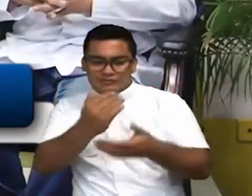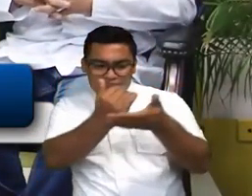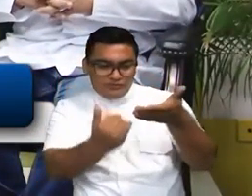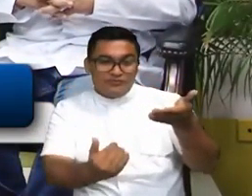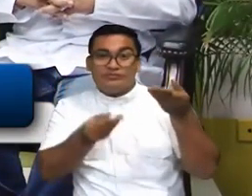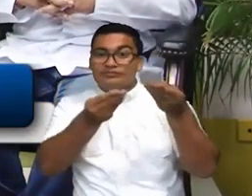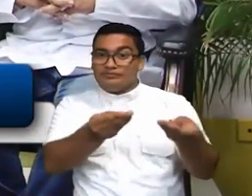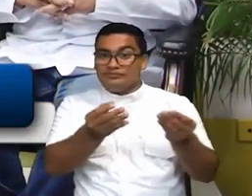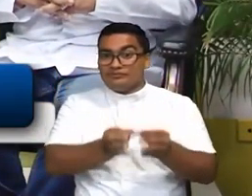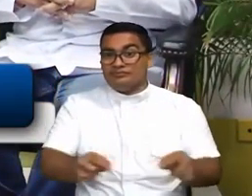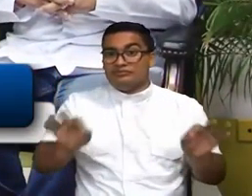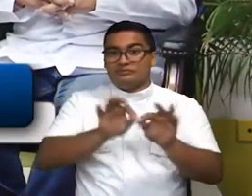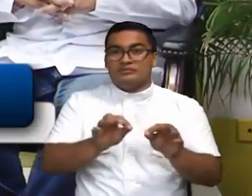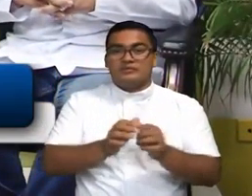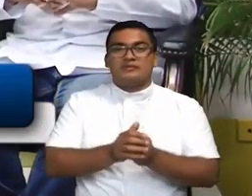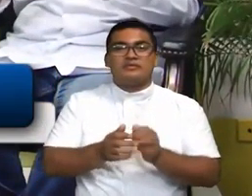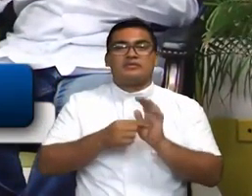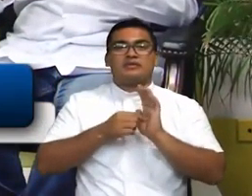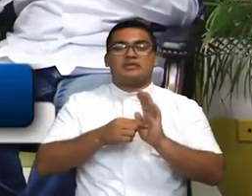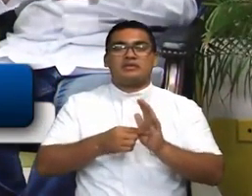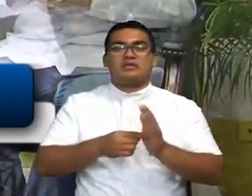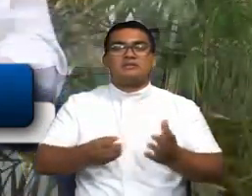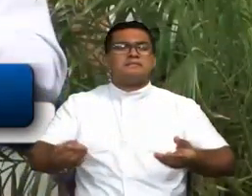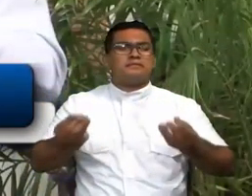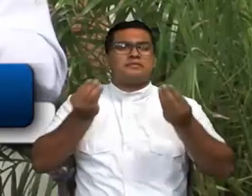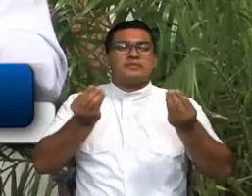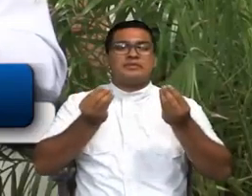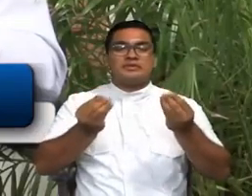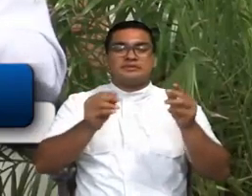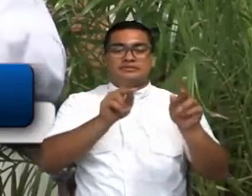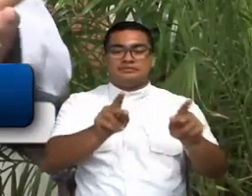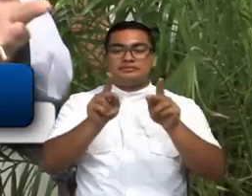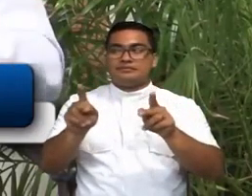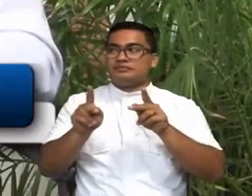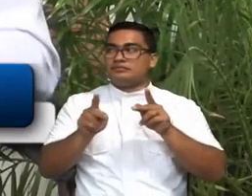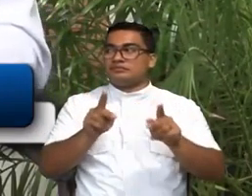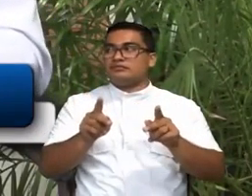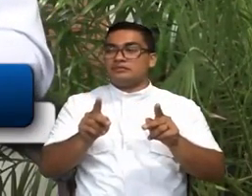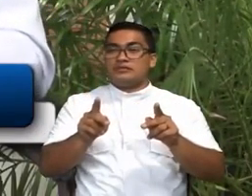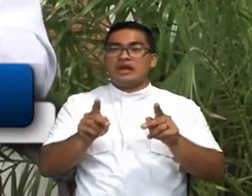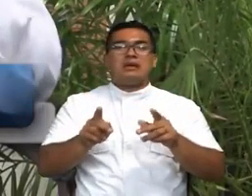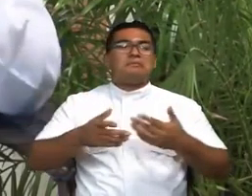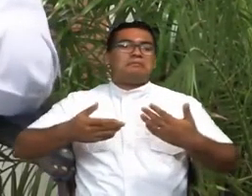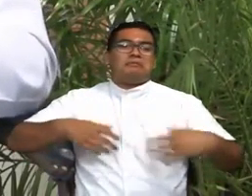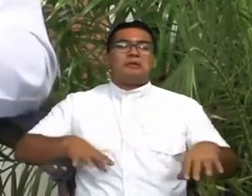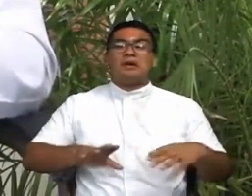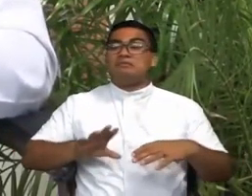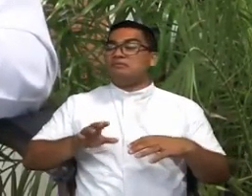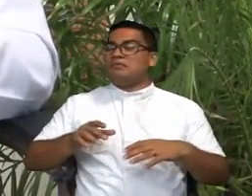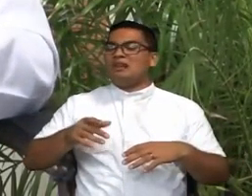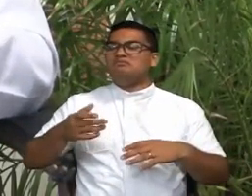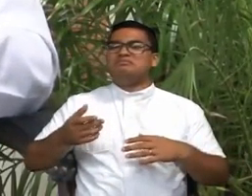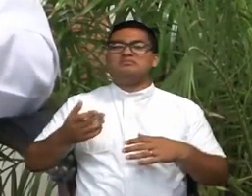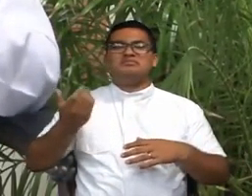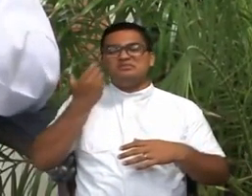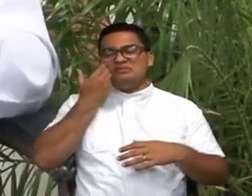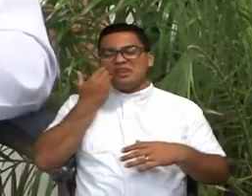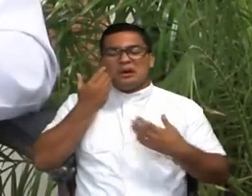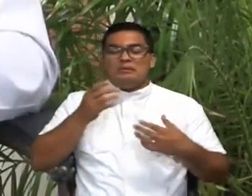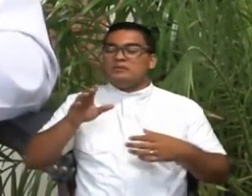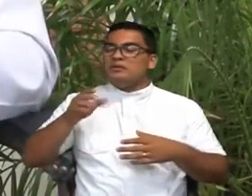cierto, hay muchas personas, por ejemplo, yo me puedo adjudicar la automedicación. Ya, bueno, yo soy médico. Igual mi familia, mi